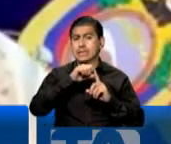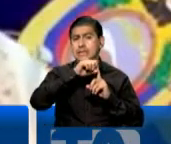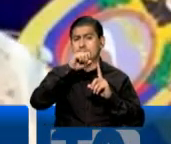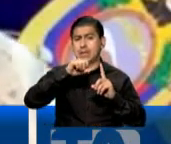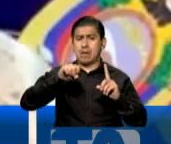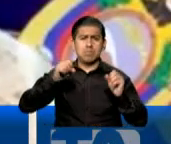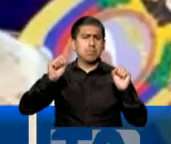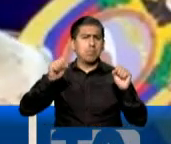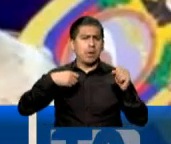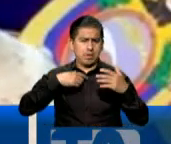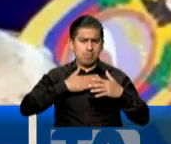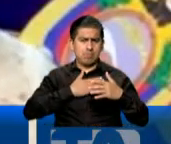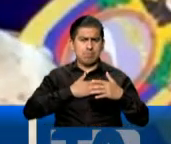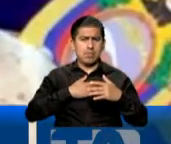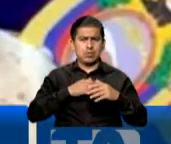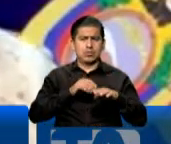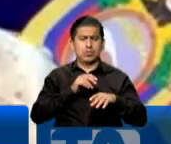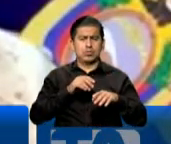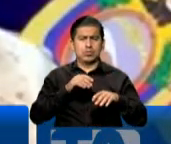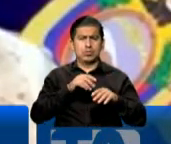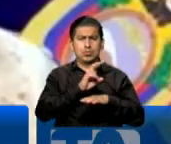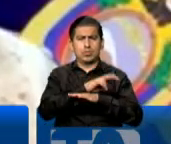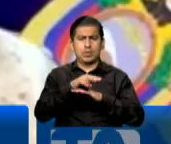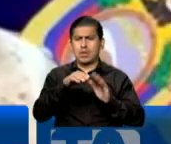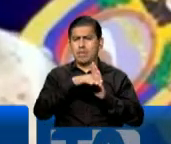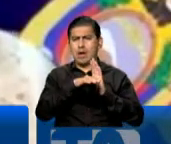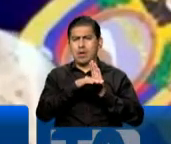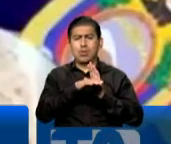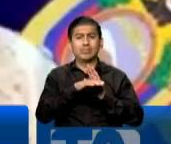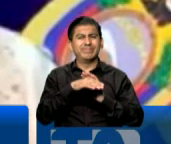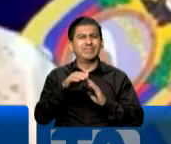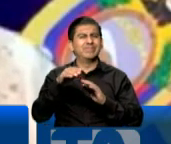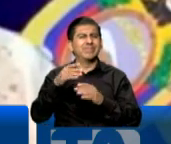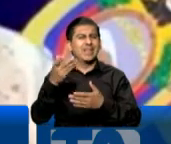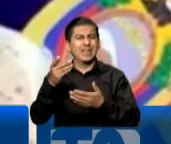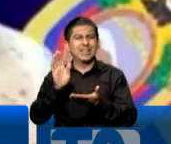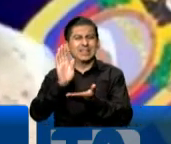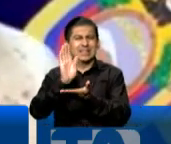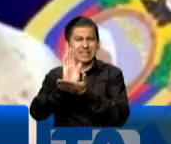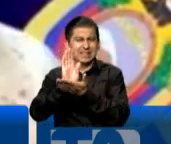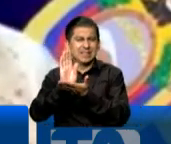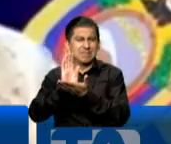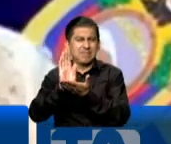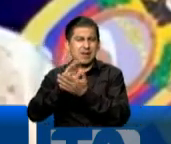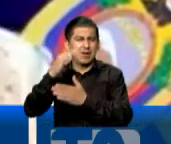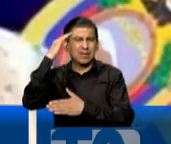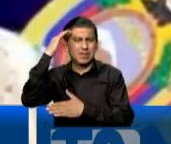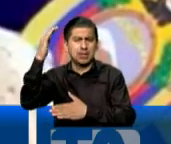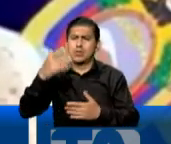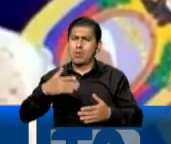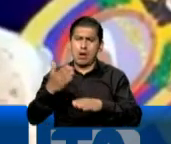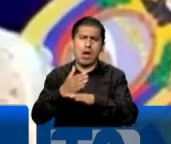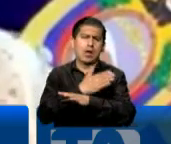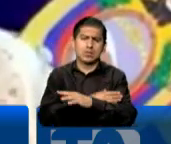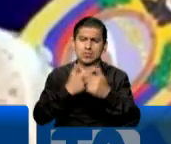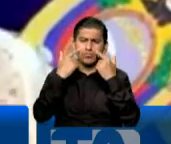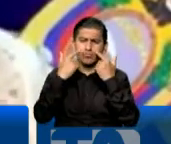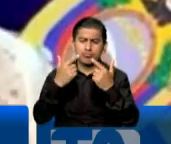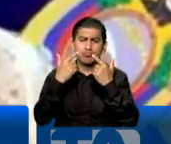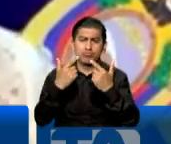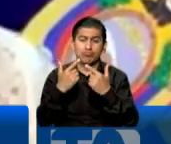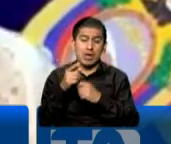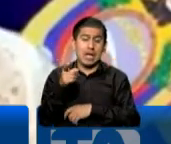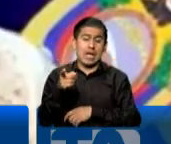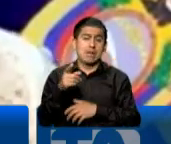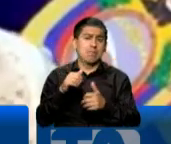tiene la superintendencia de bancos, que es la seguridad social, ahí precisamente nosotros tenemos una gran